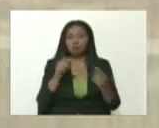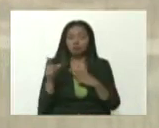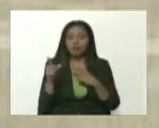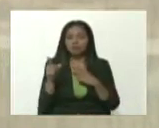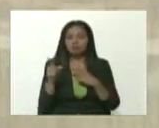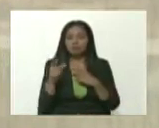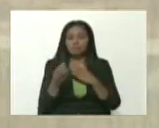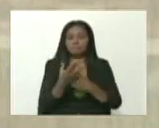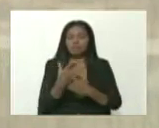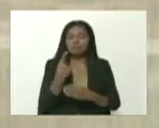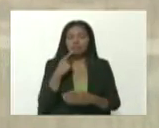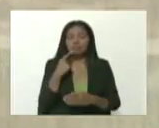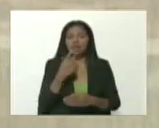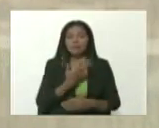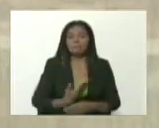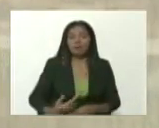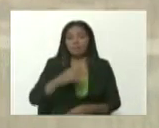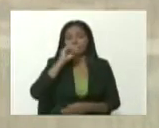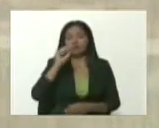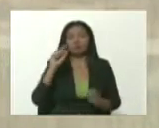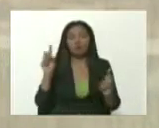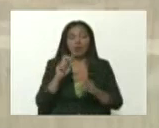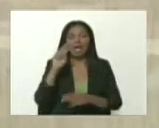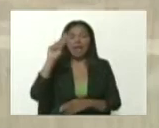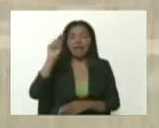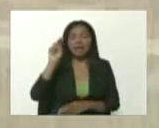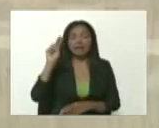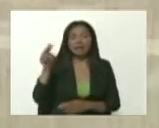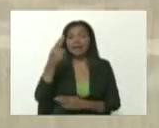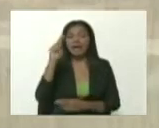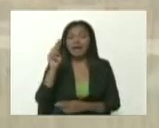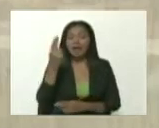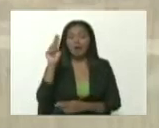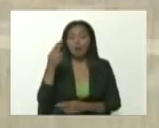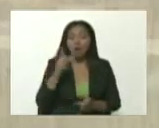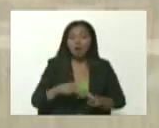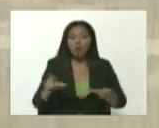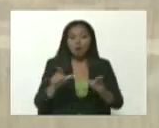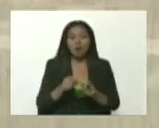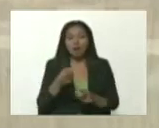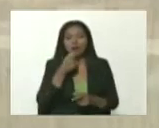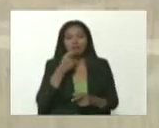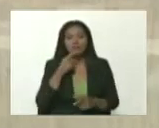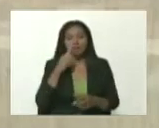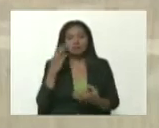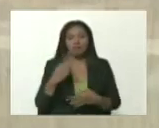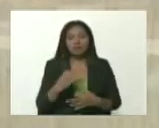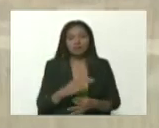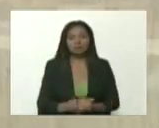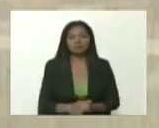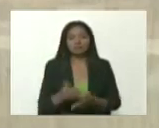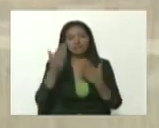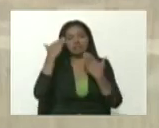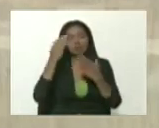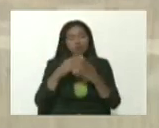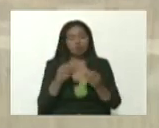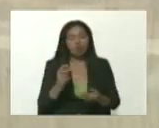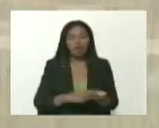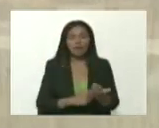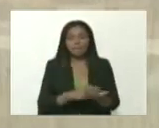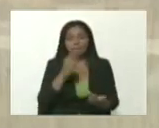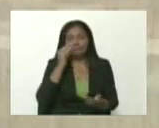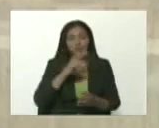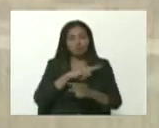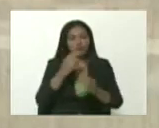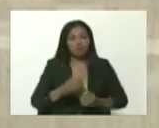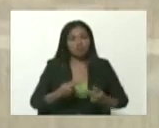Sequeira, Nicolás Maduro, viva Venezuela desde Nicaragua, Nicaragua la Bella. Saludos, hermanos, y